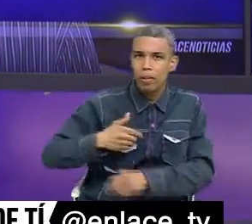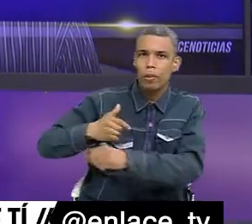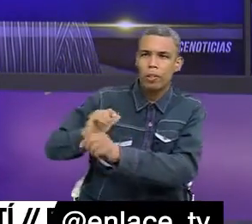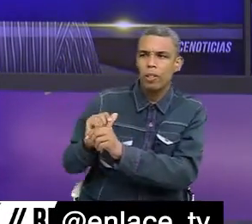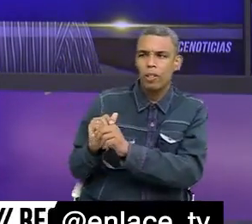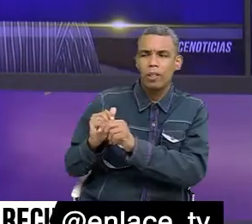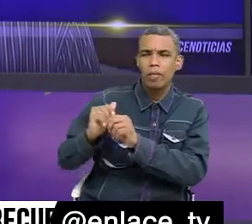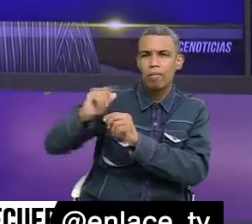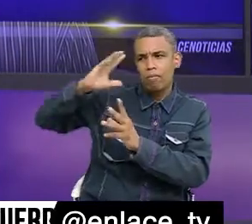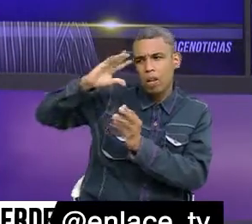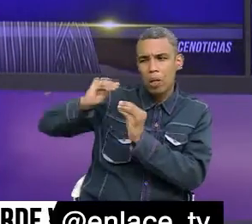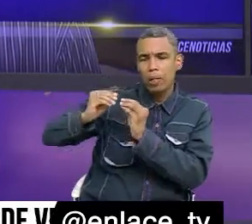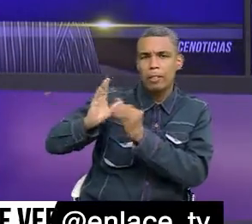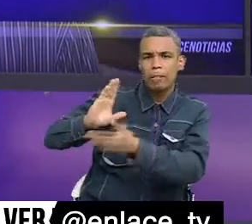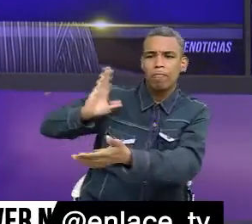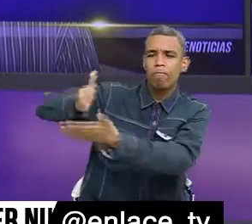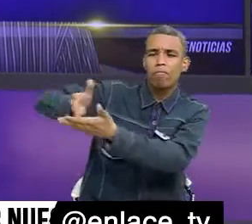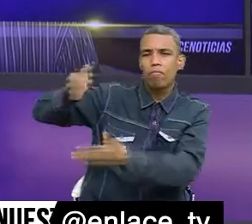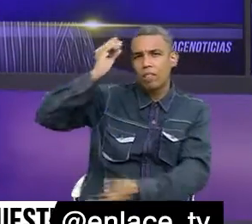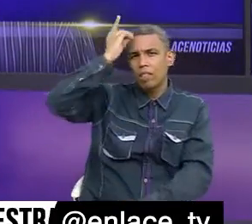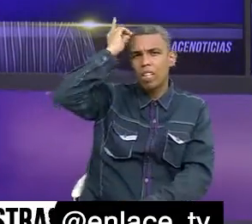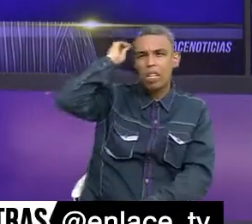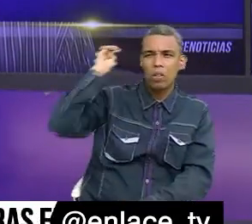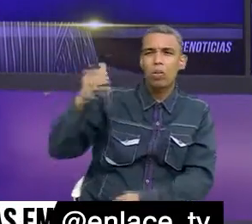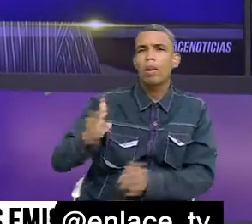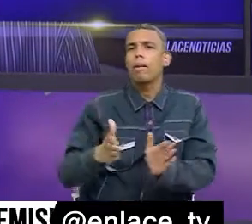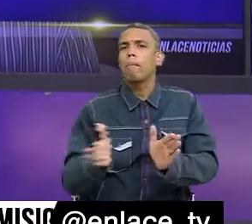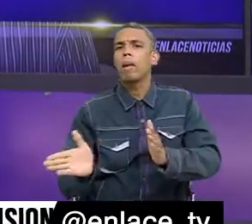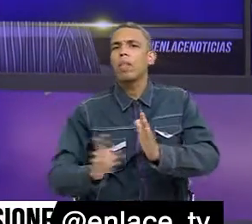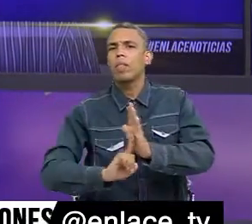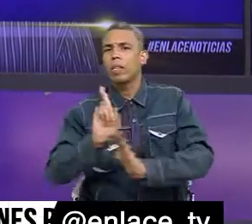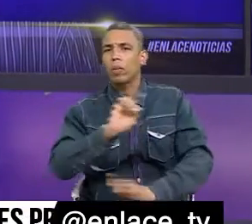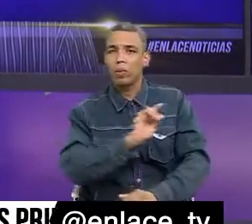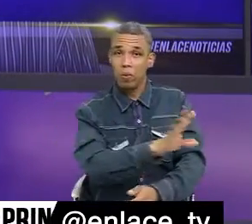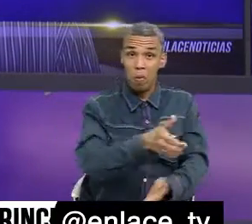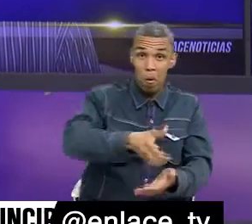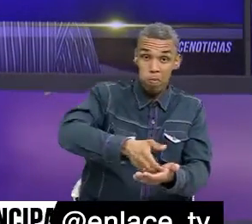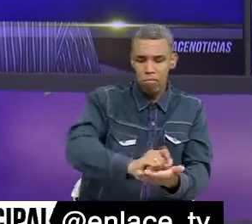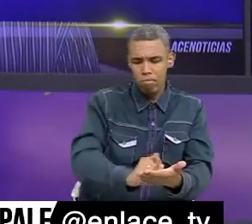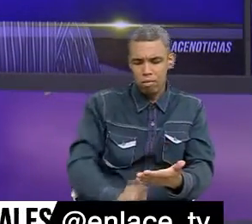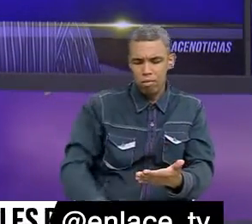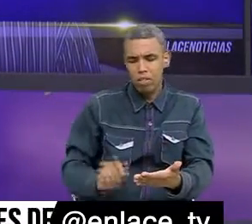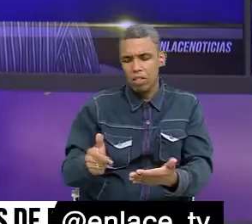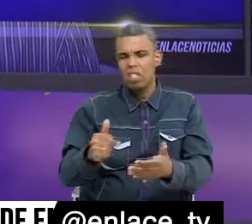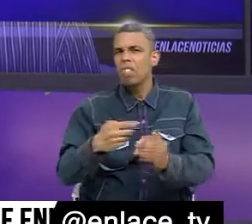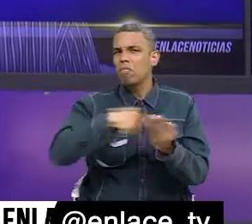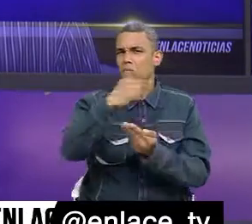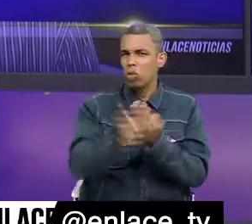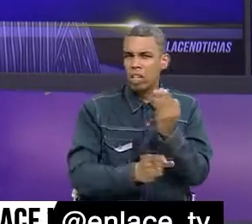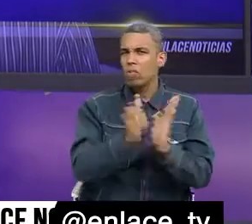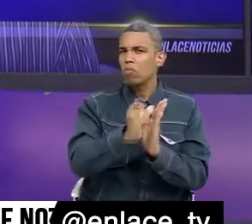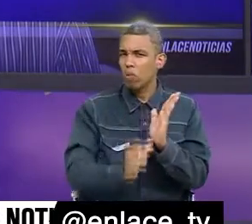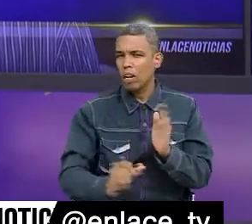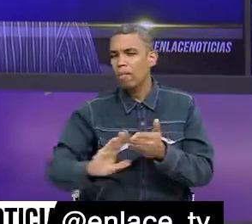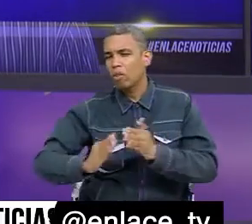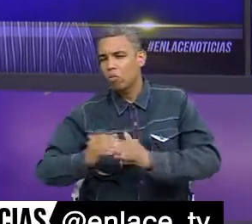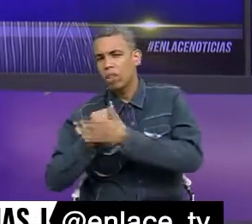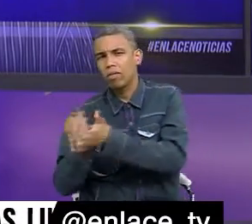de Didier Tavera Amado. Considera que este se ajusta a políticas nacionales y no a necesidades